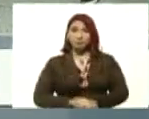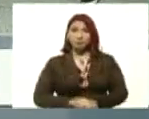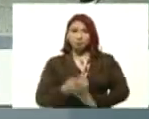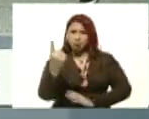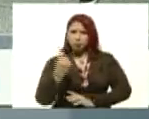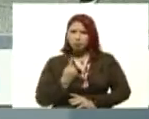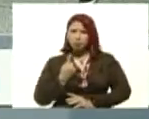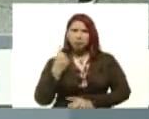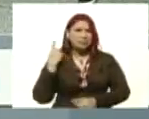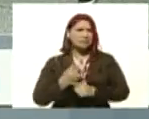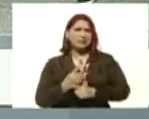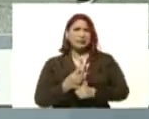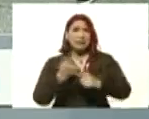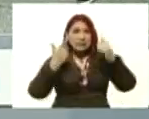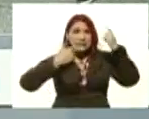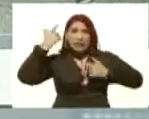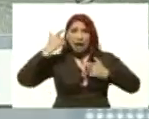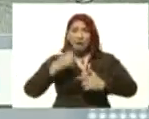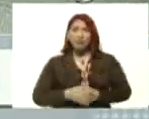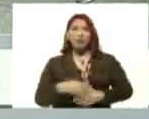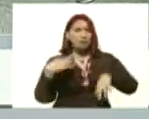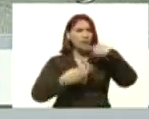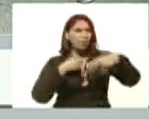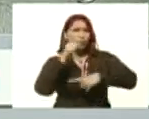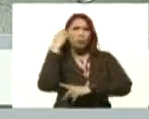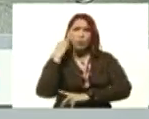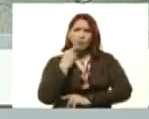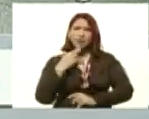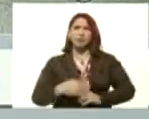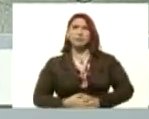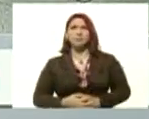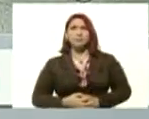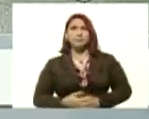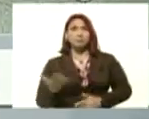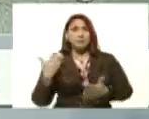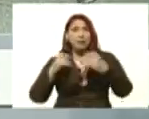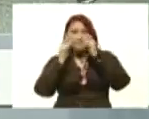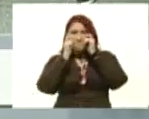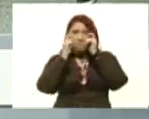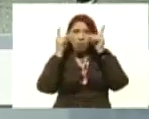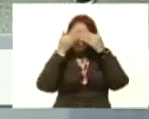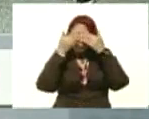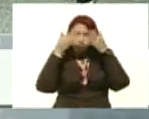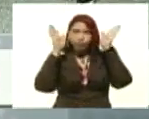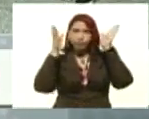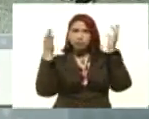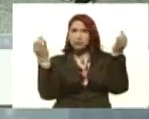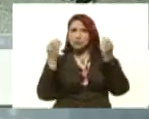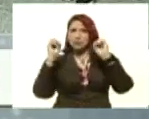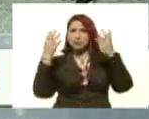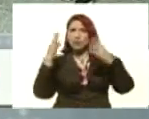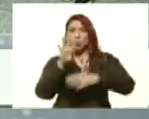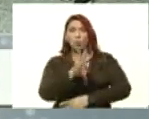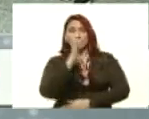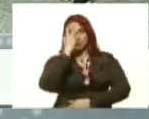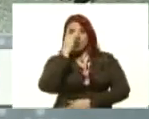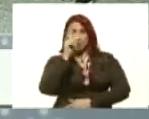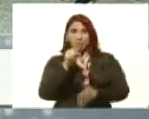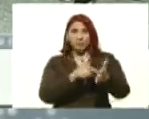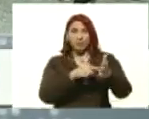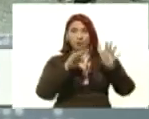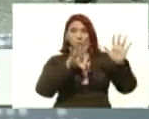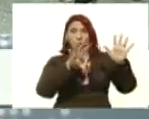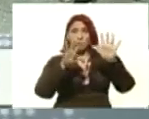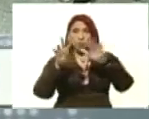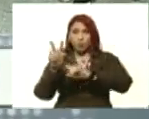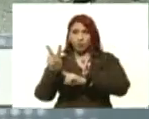llegar: Chávez y la revolución bolivariana, aquel despertar maravilloso del 4 de febrero